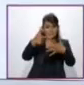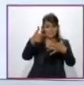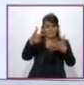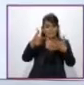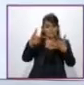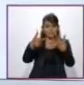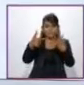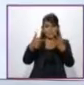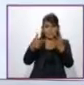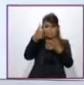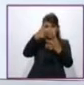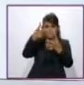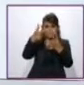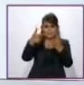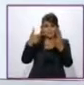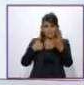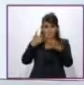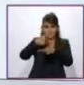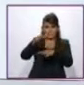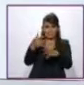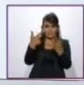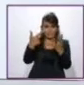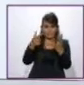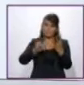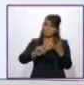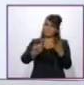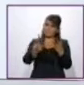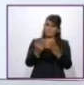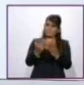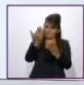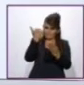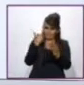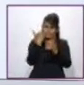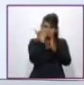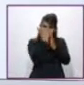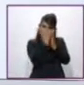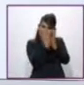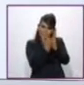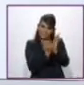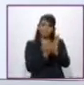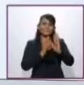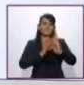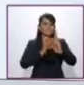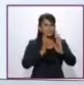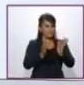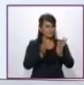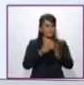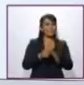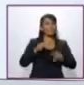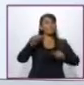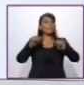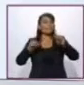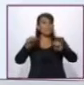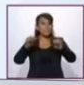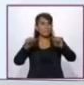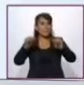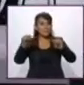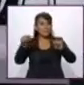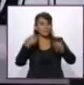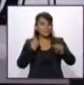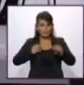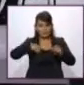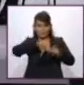No, hay un sorteo que se hizo de acuerdo a la escaleta aprobada ya, candidata, y según lo que tenemos en la